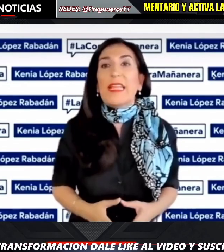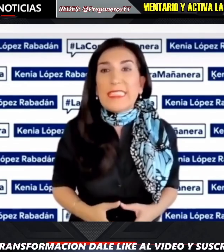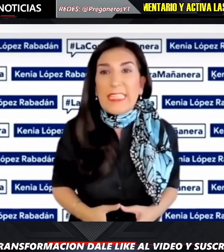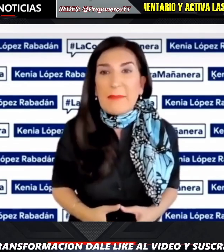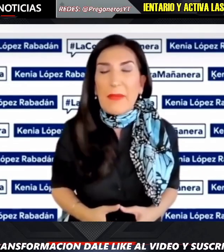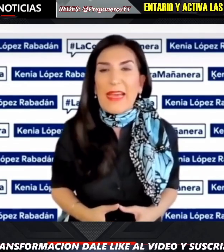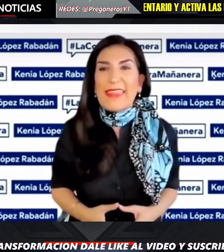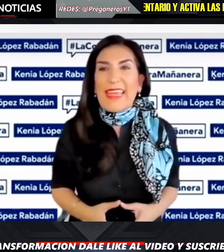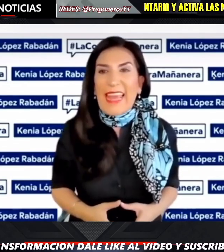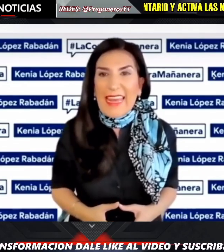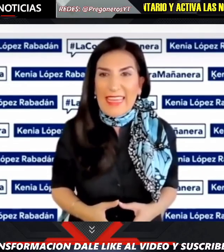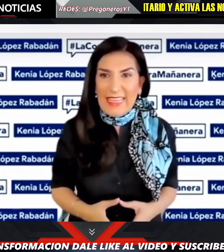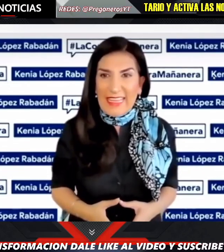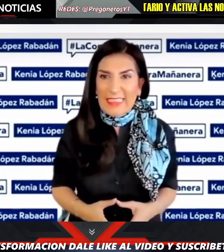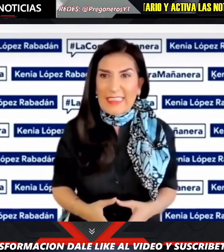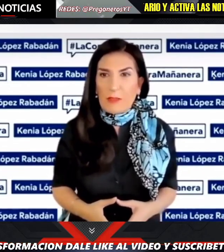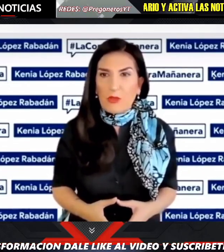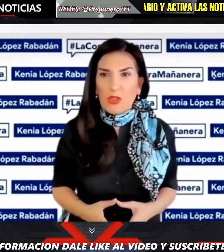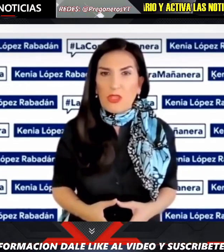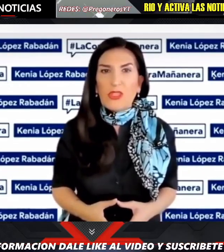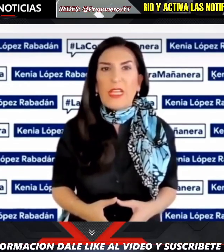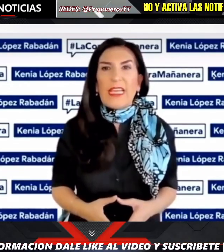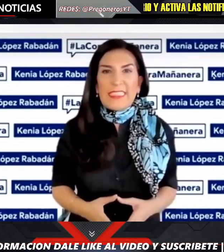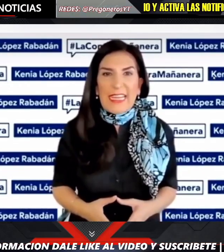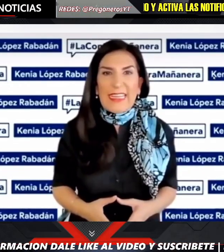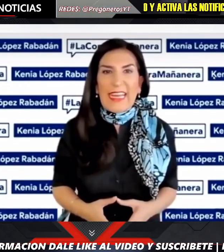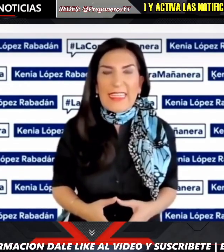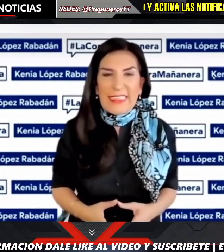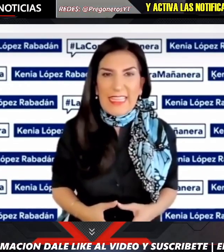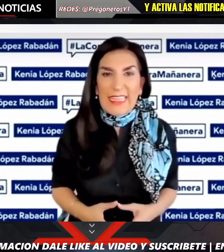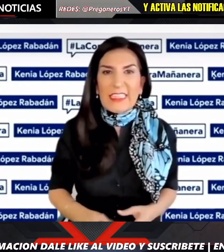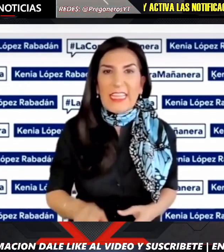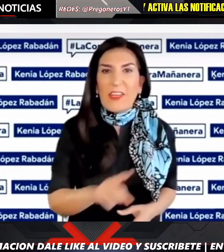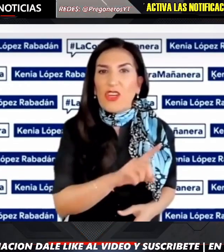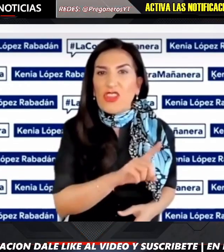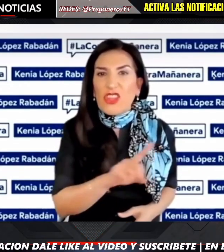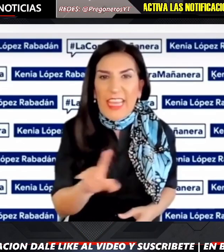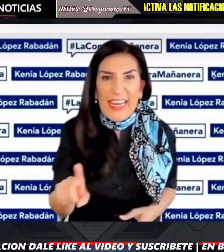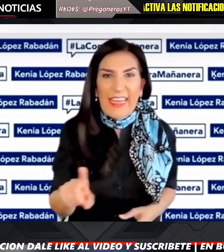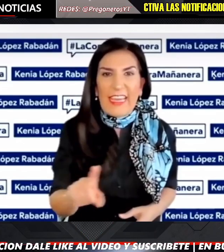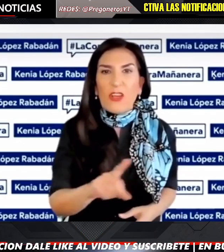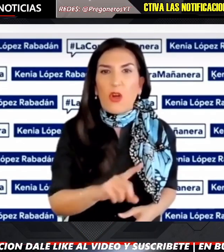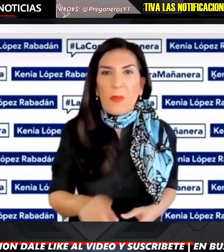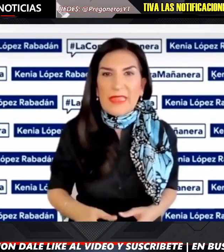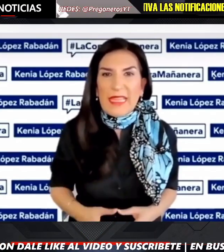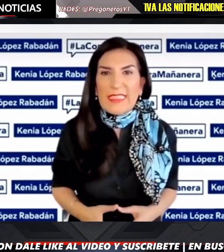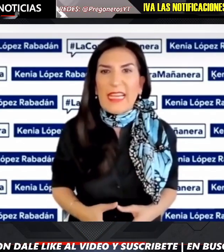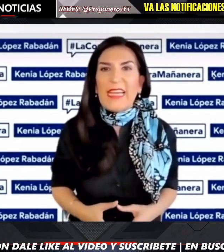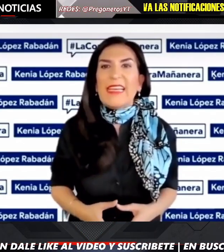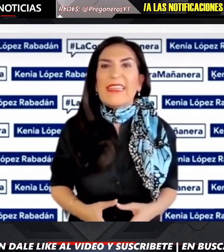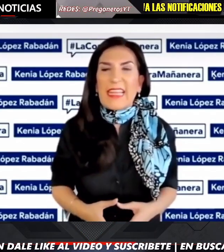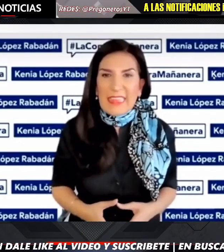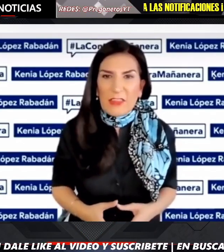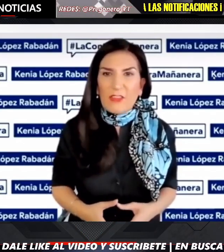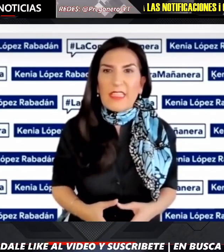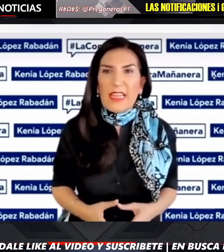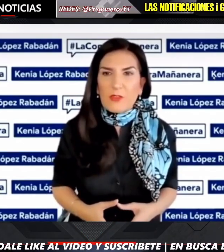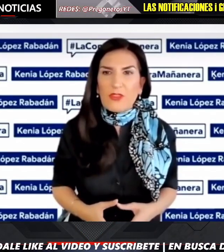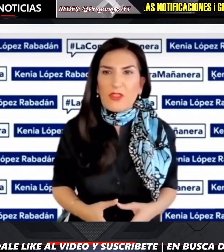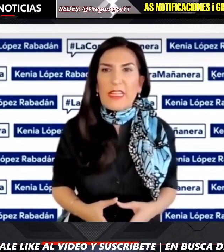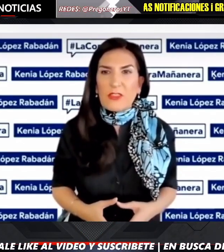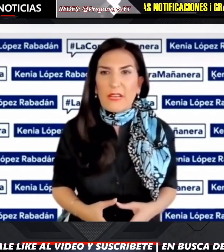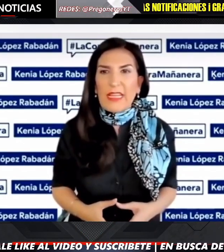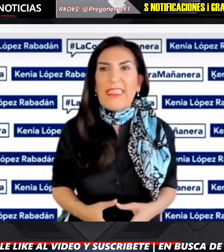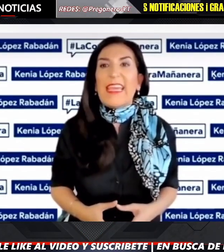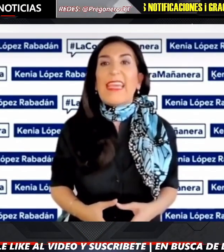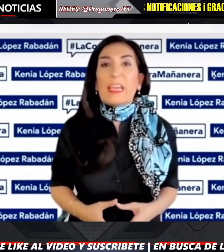por encima de la ley en esta institución, ya que la CNDH no tiene competencia tratándose de